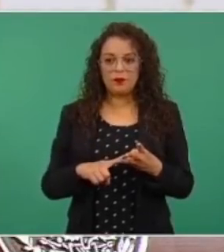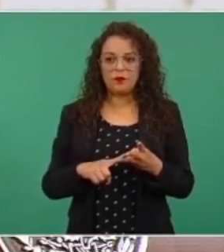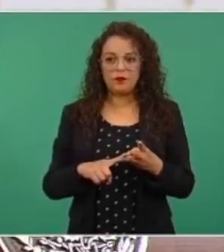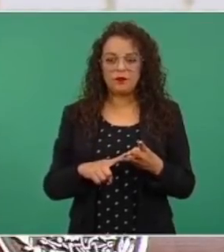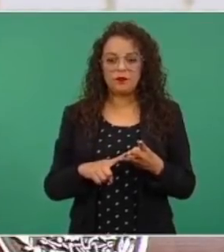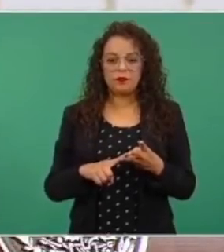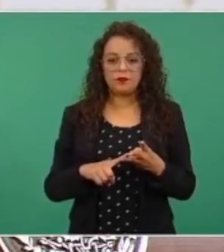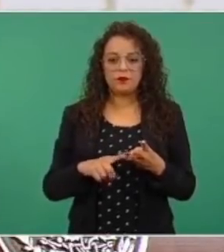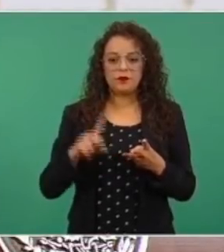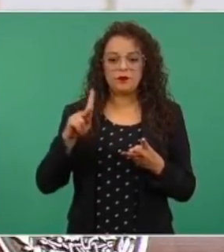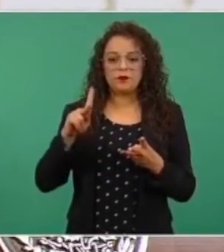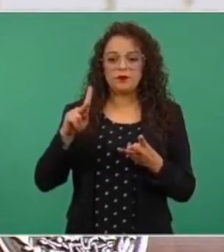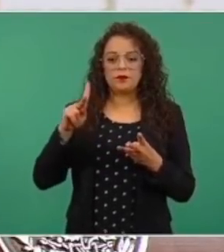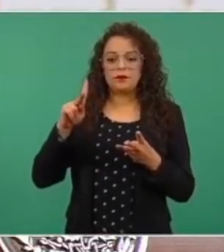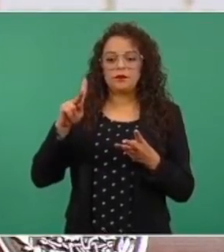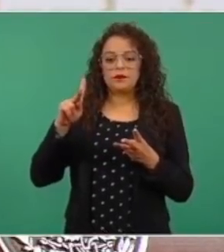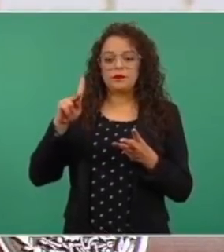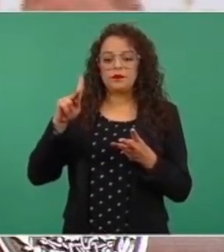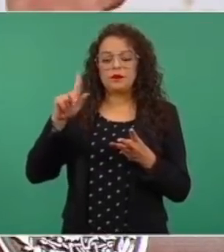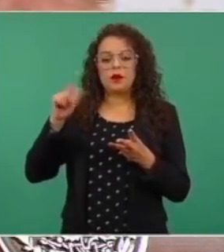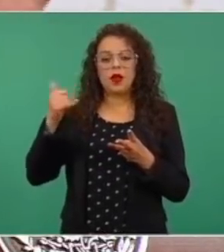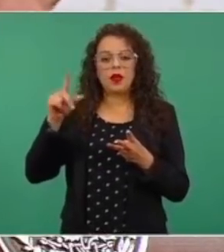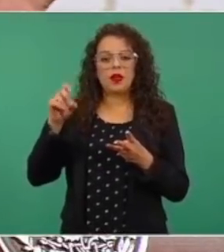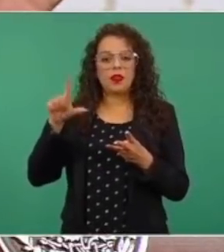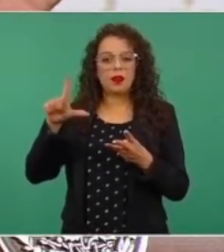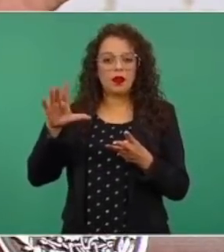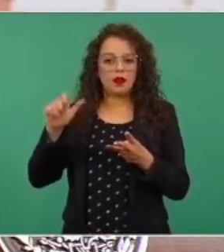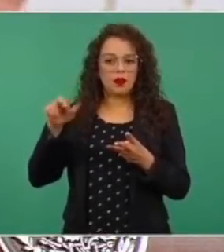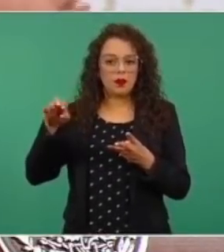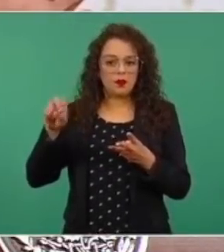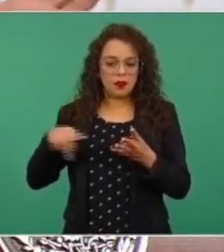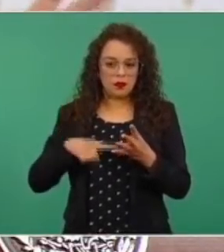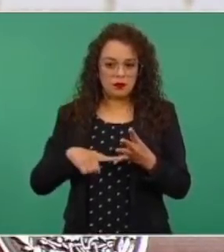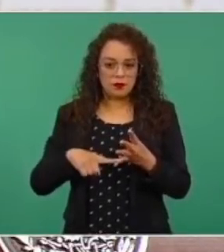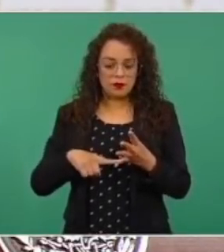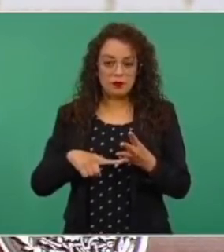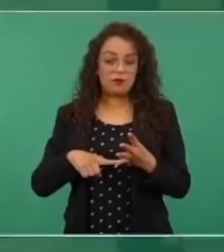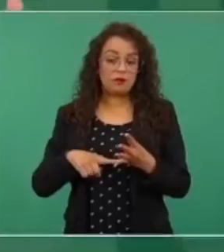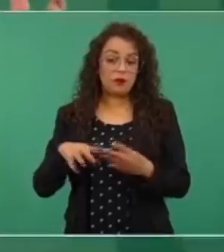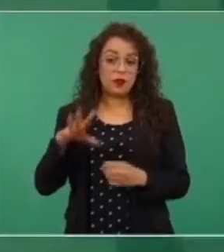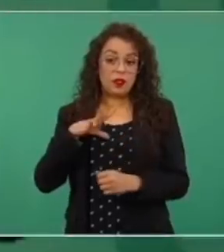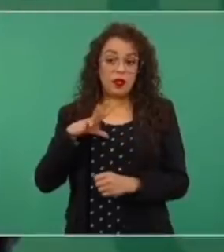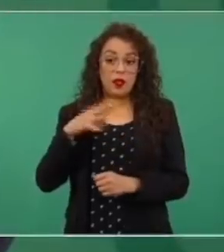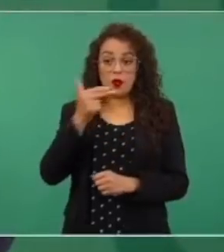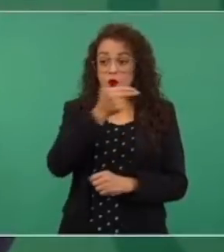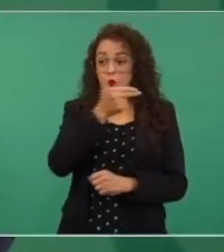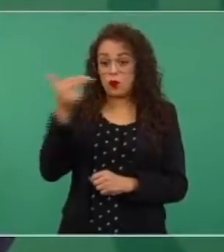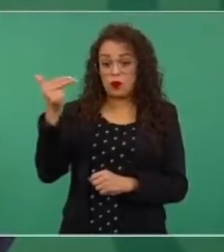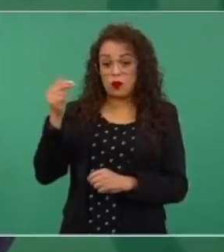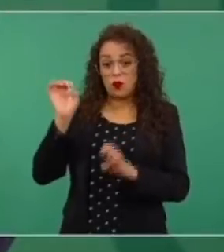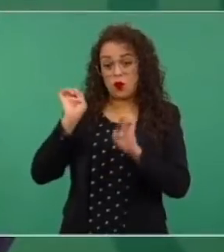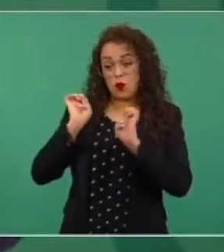en Playa del Carmen, donde hay hoteles de gran lujo,